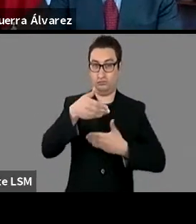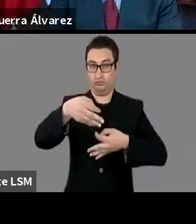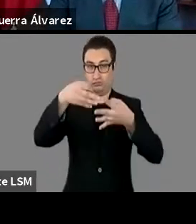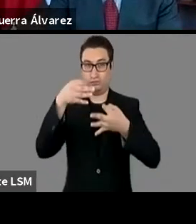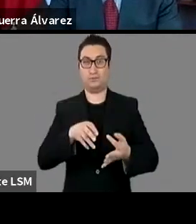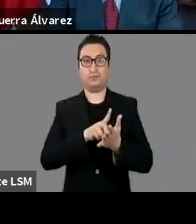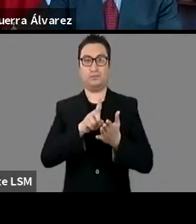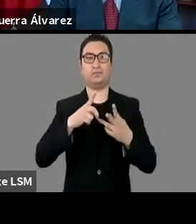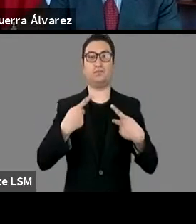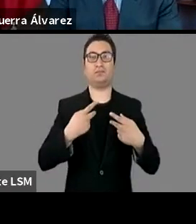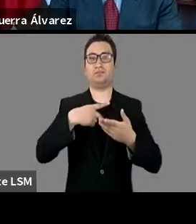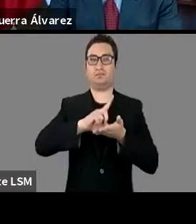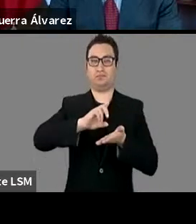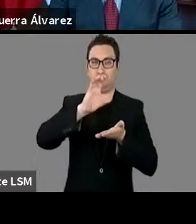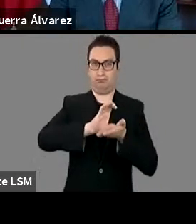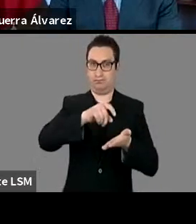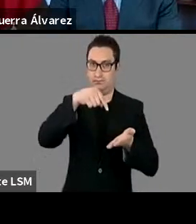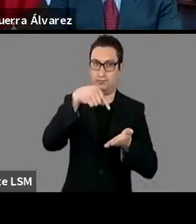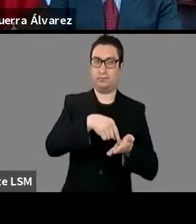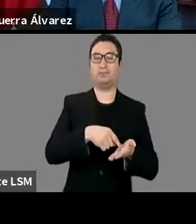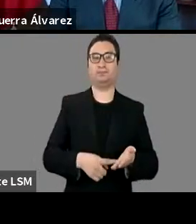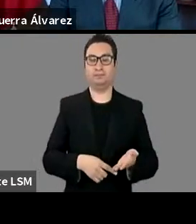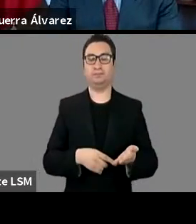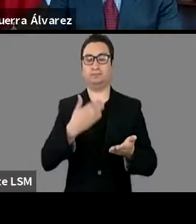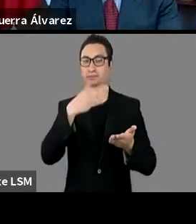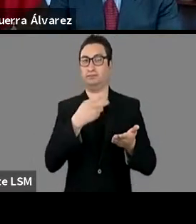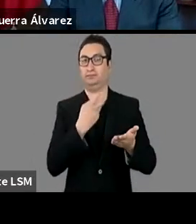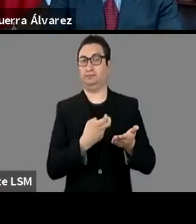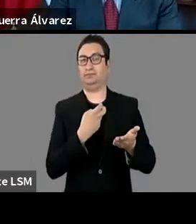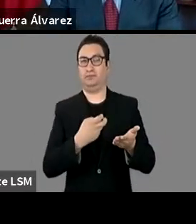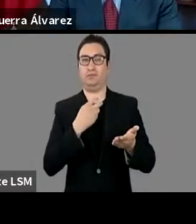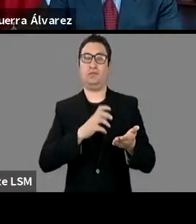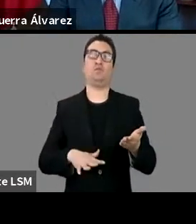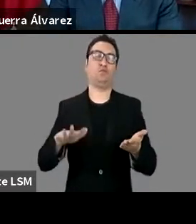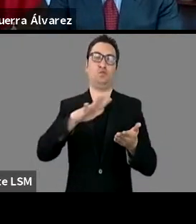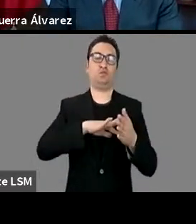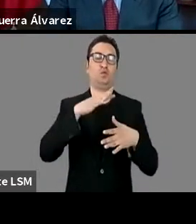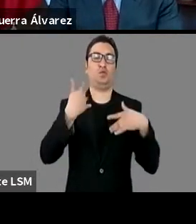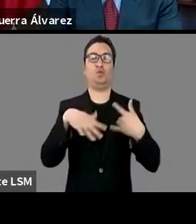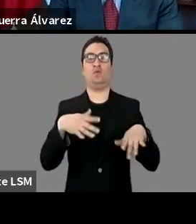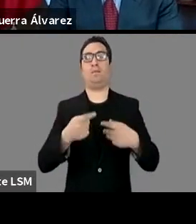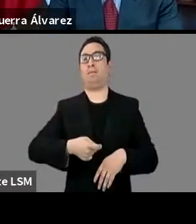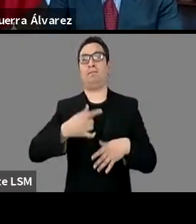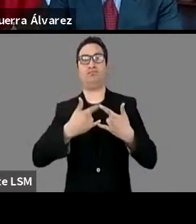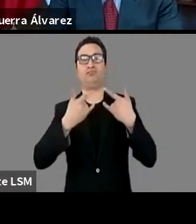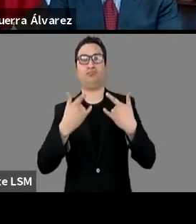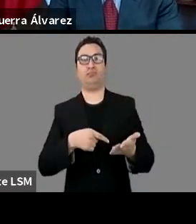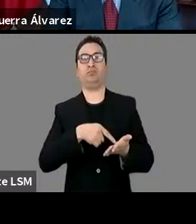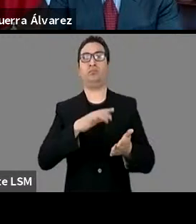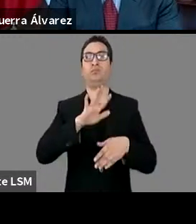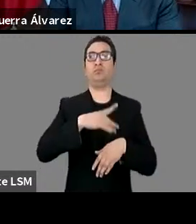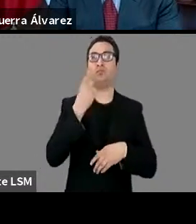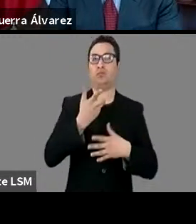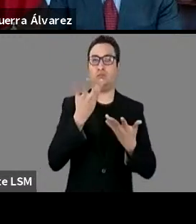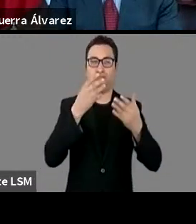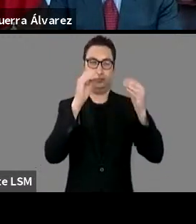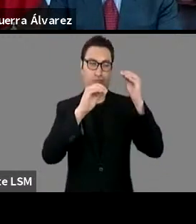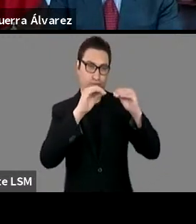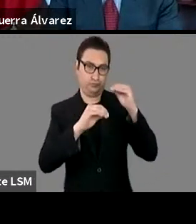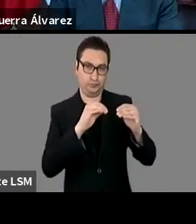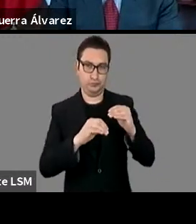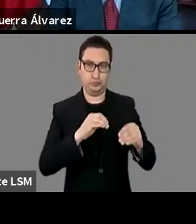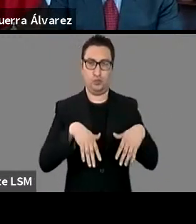ha convertido en todo un hito histórico por la manera en que fue construida y a partir de la cual se planteó un cambio